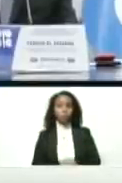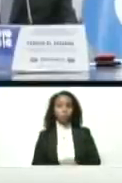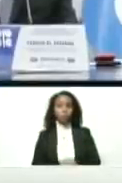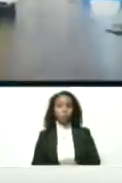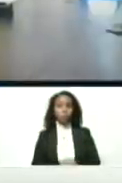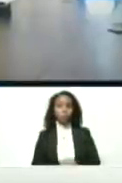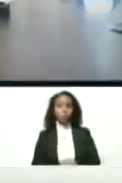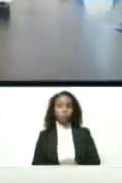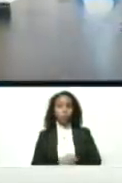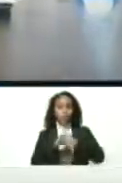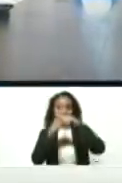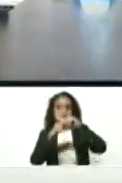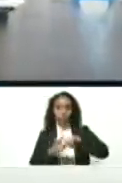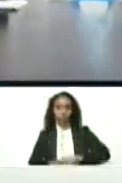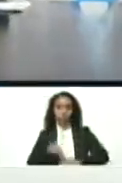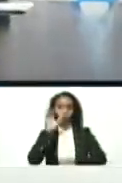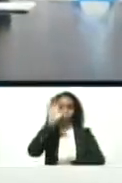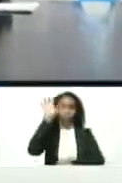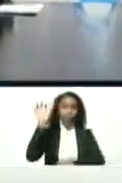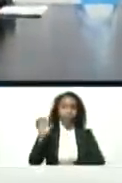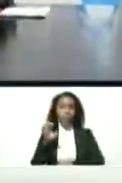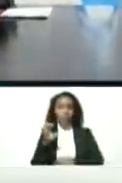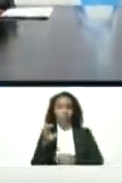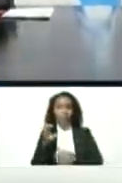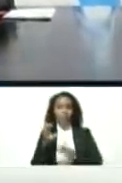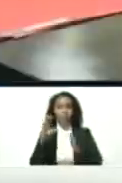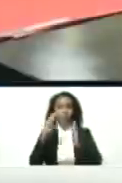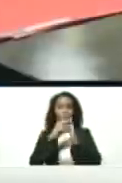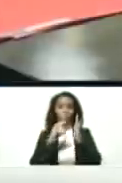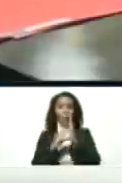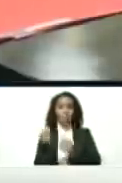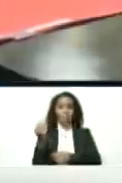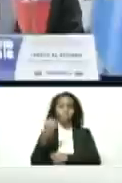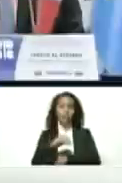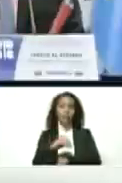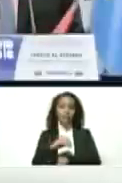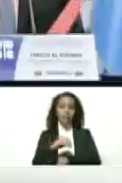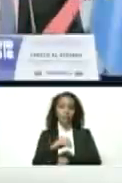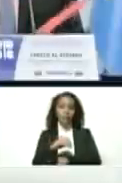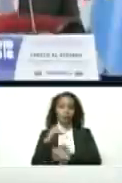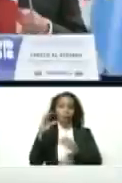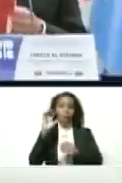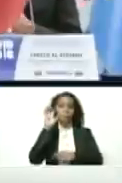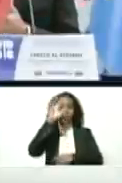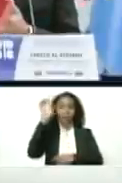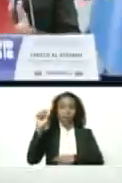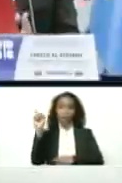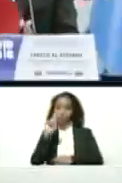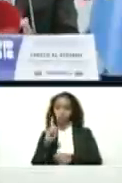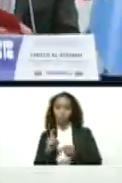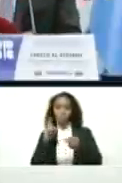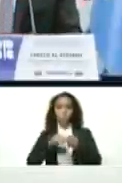La suma de los países OPEC más los países no OPEP.